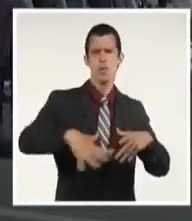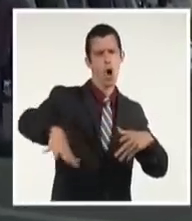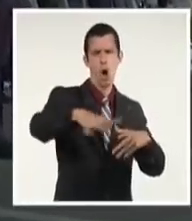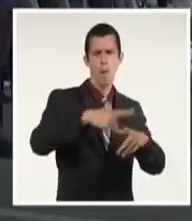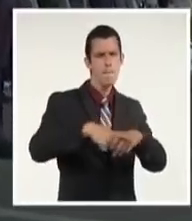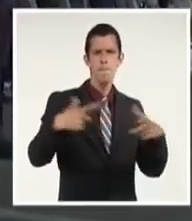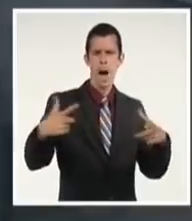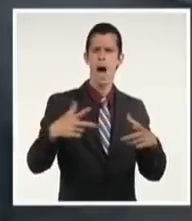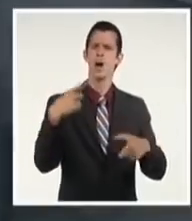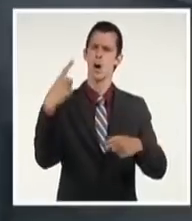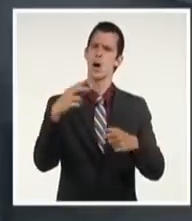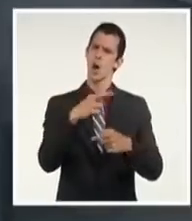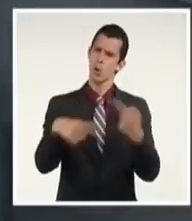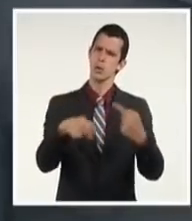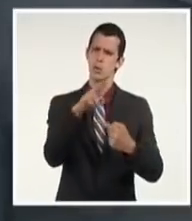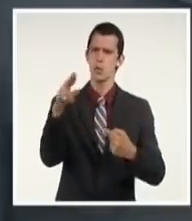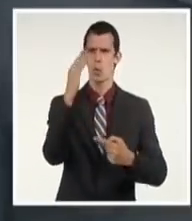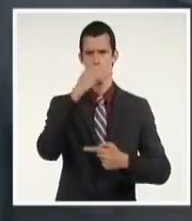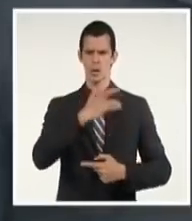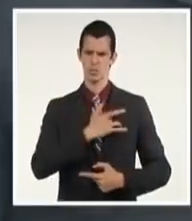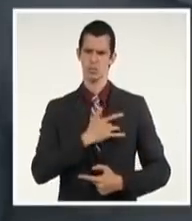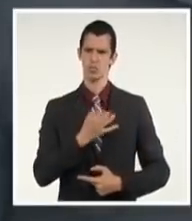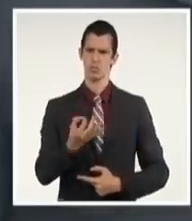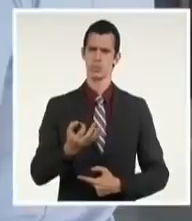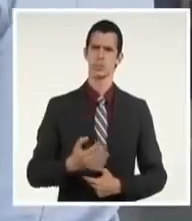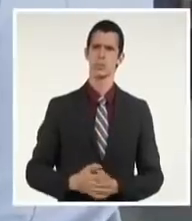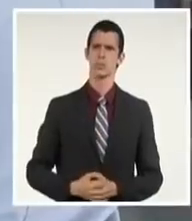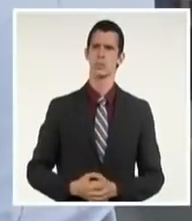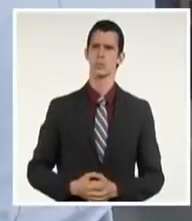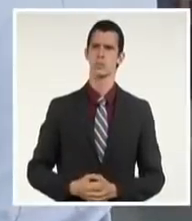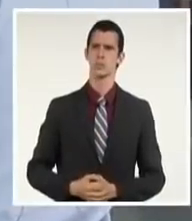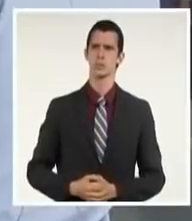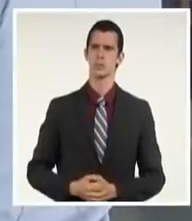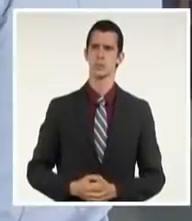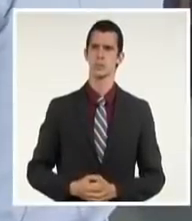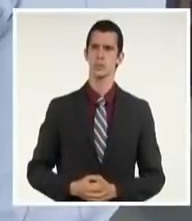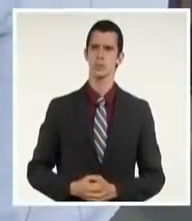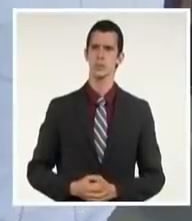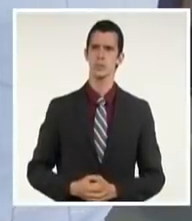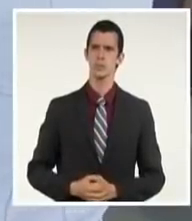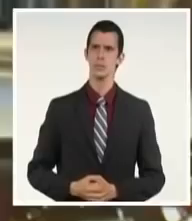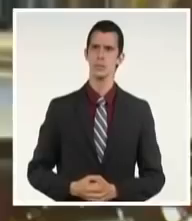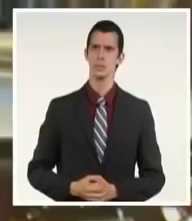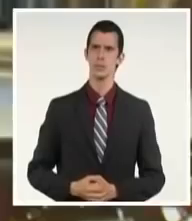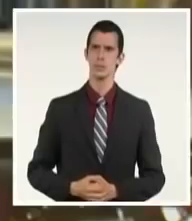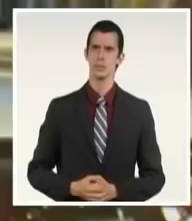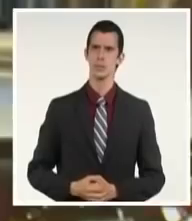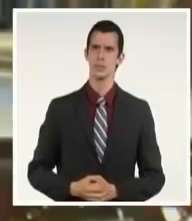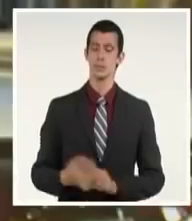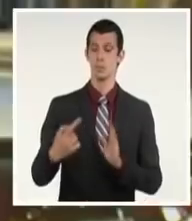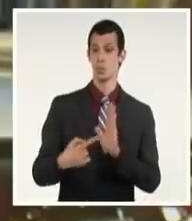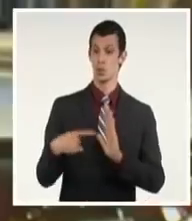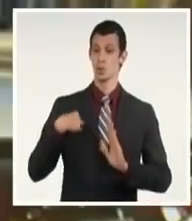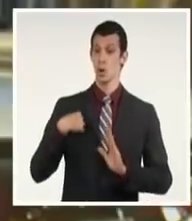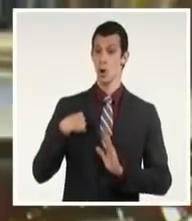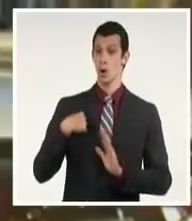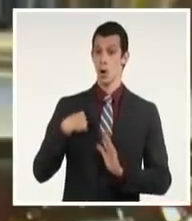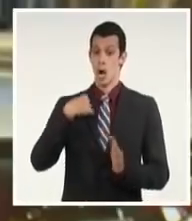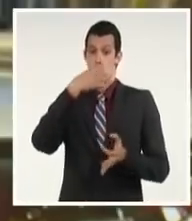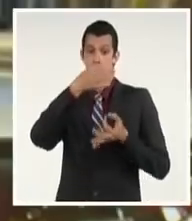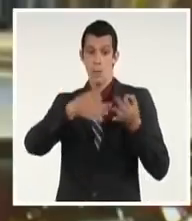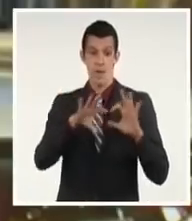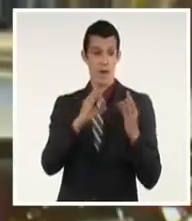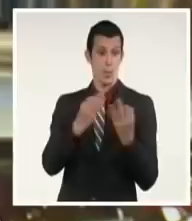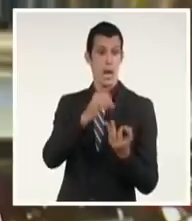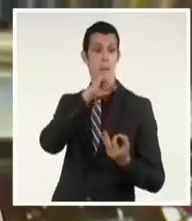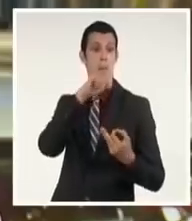Carlos en Guantánamo estaba muy preocupada por los acontecimientos, pero él prefirió no contarles nada. Porque sé que si se lo contaba se iban a